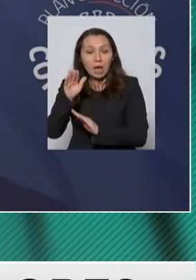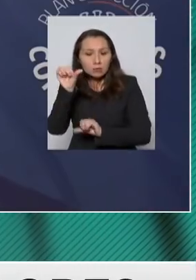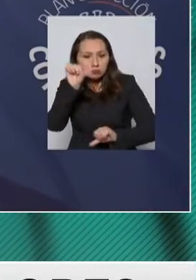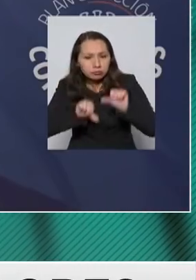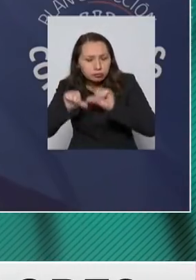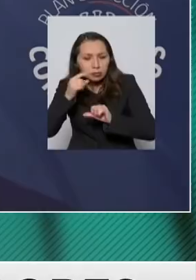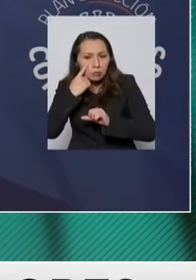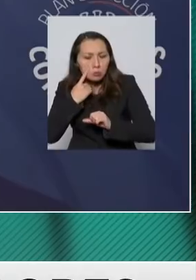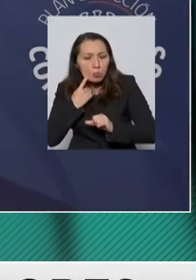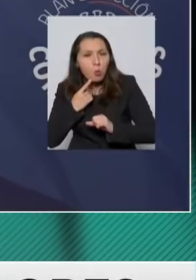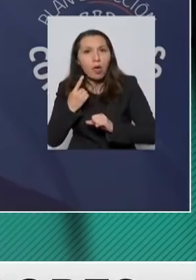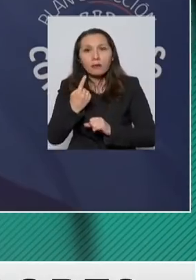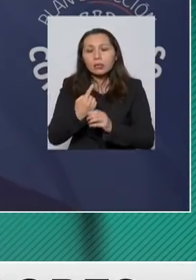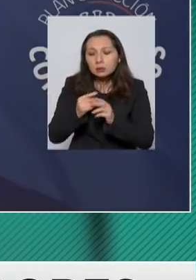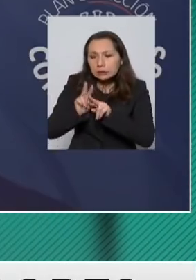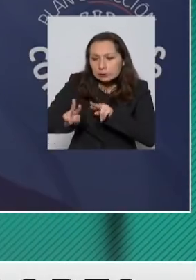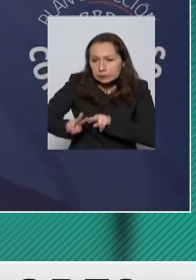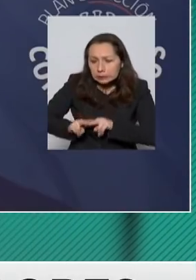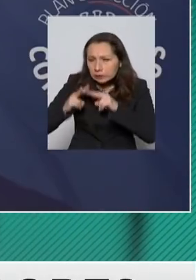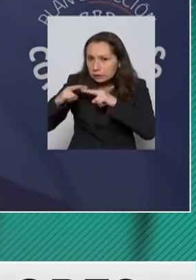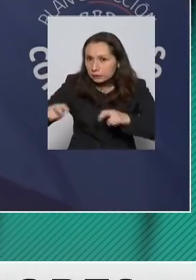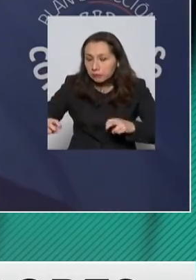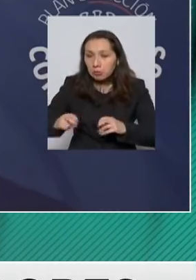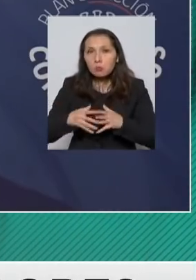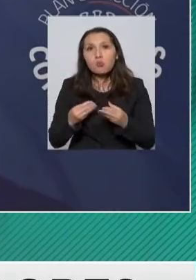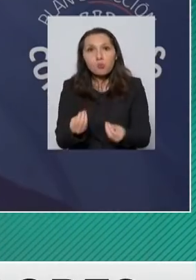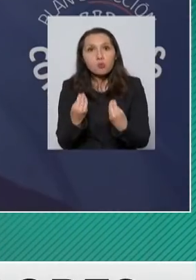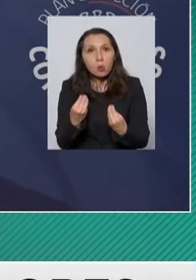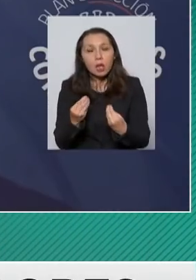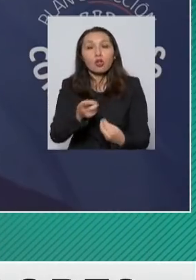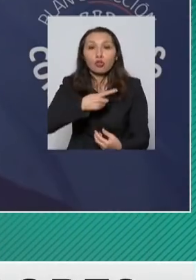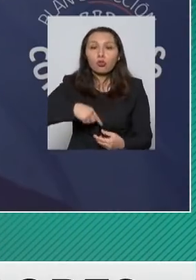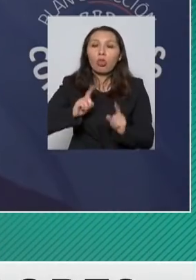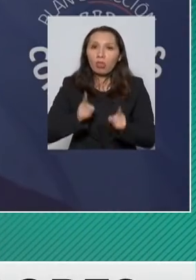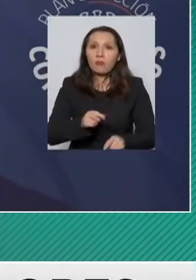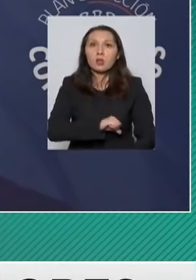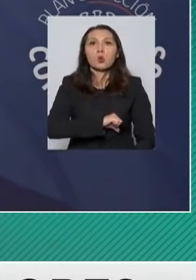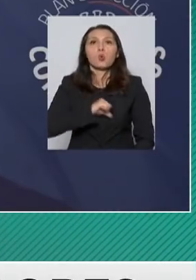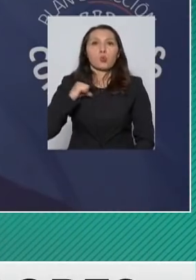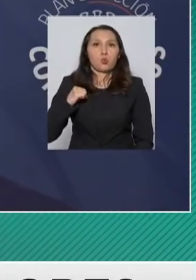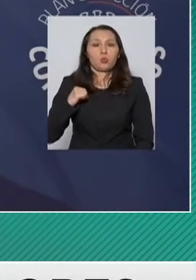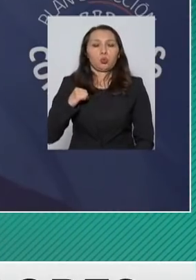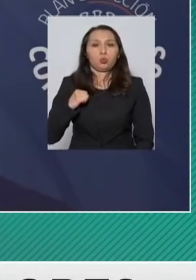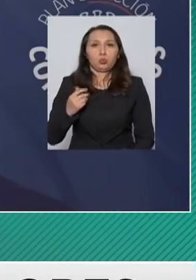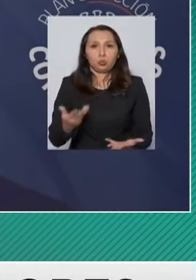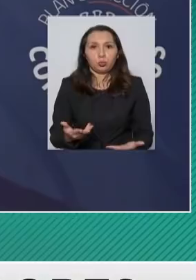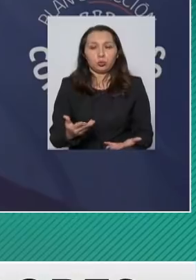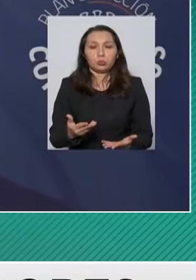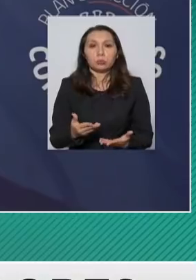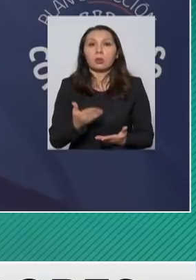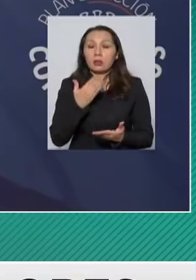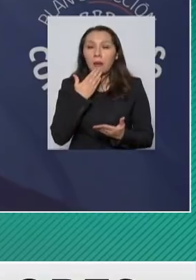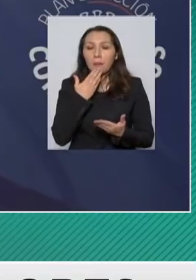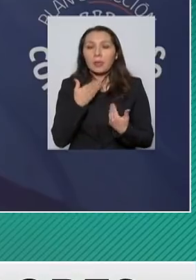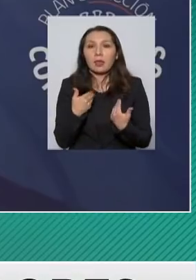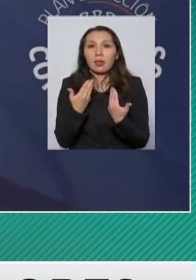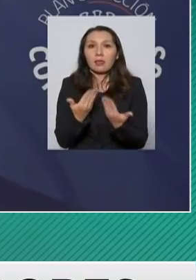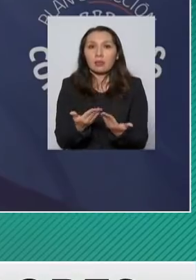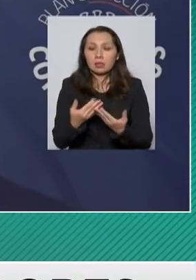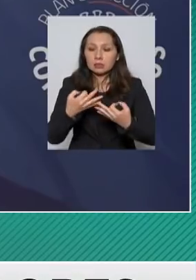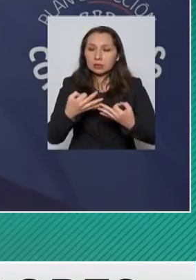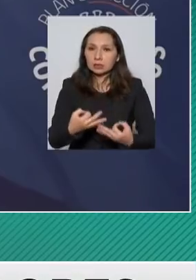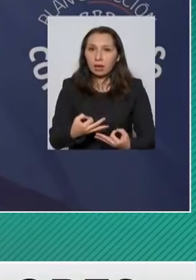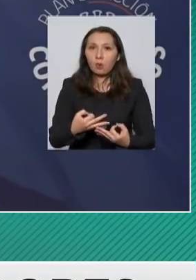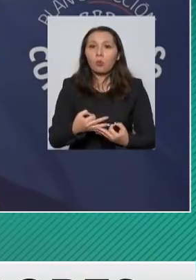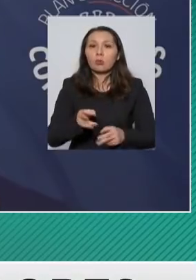poder realizar test es algo grandioso, que tenemos que estar orgullosos y estar